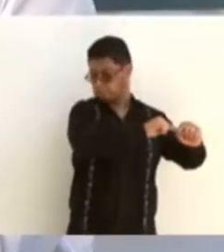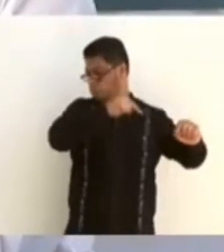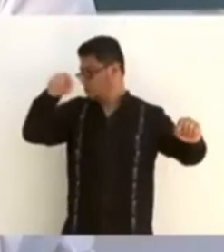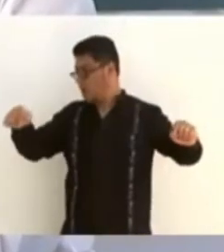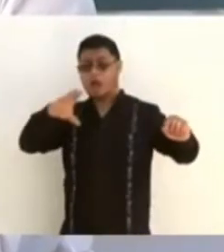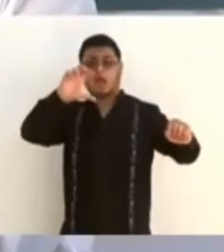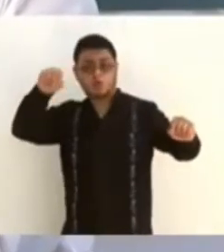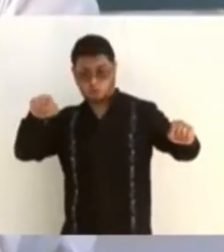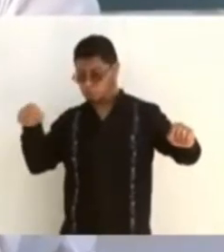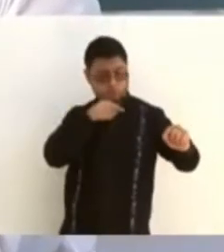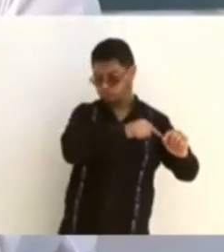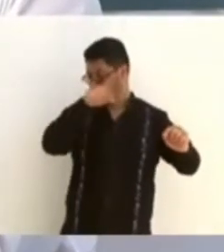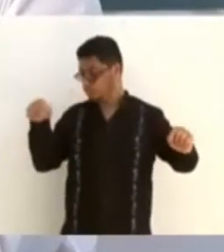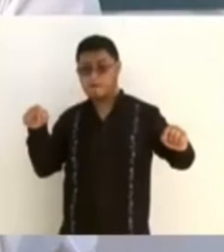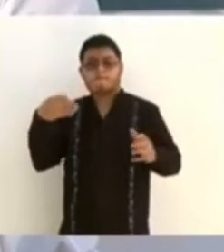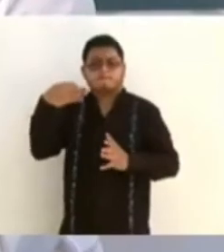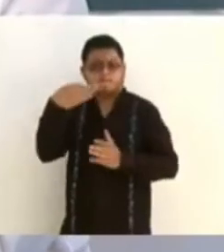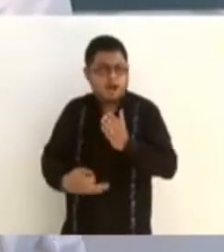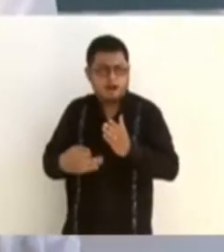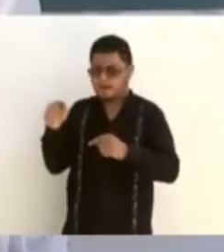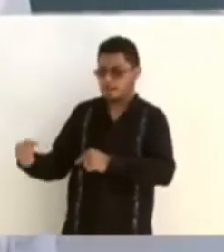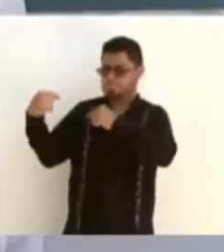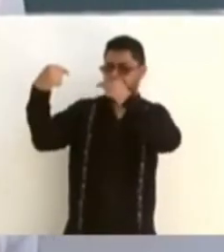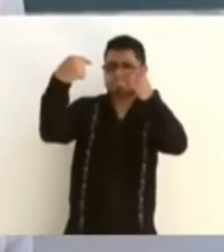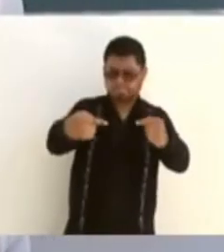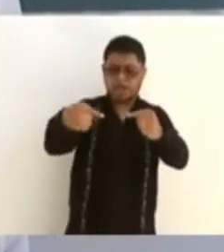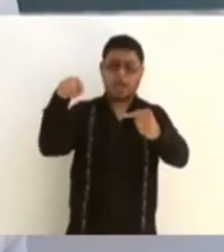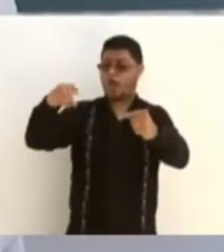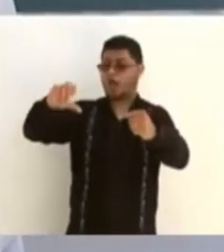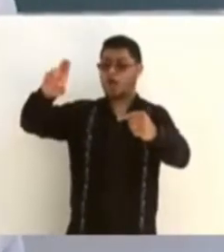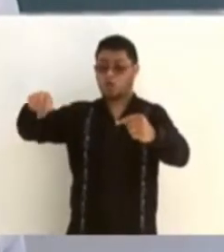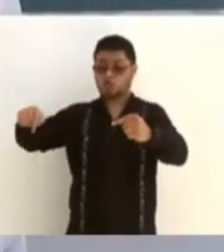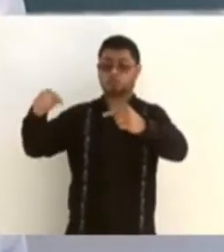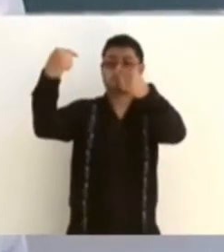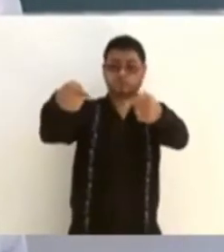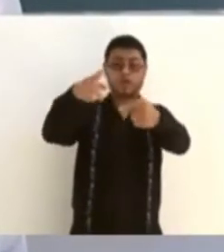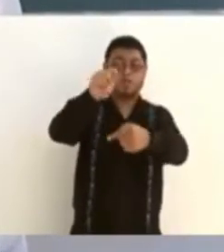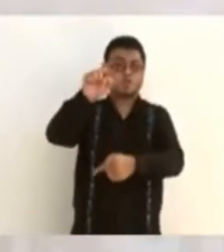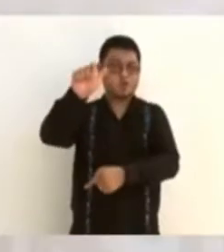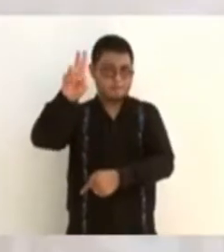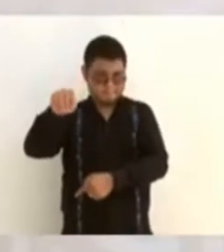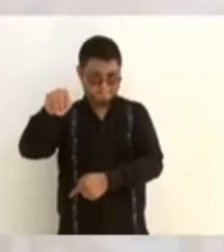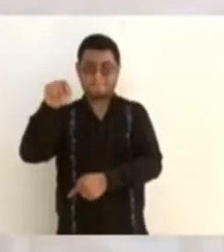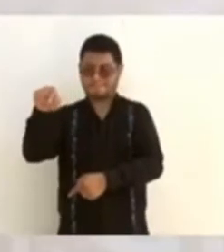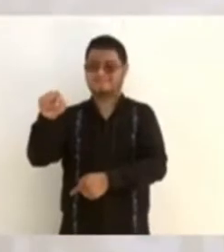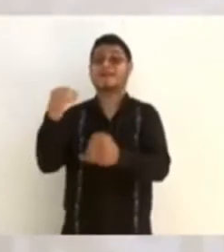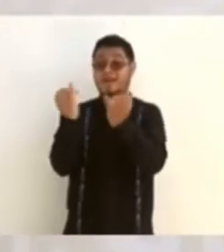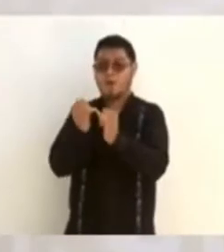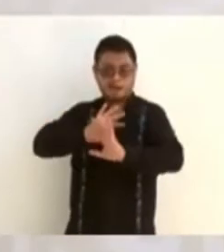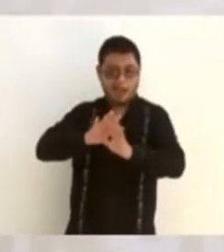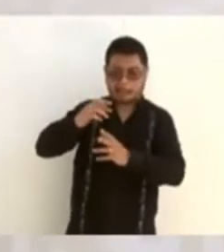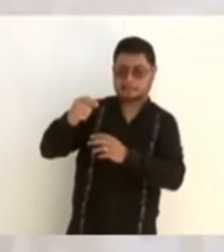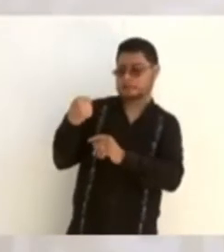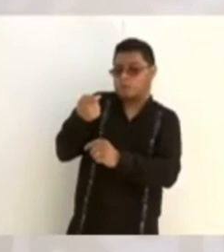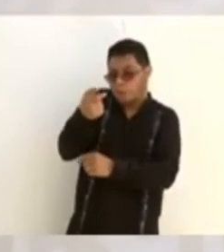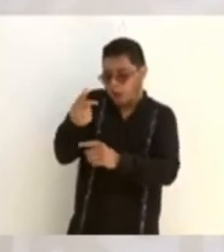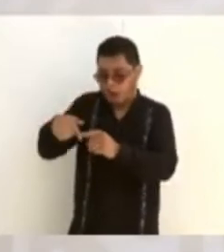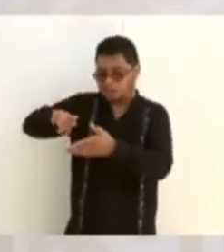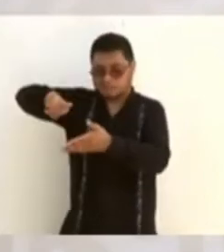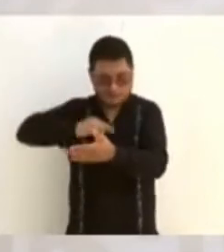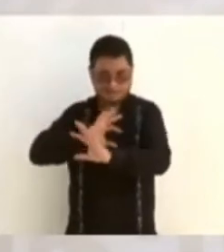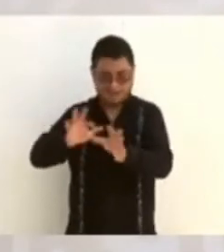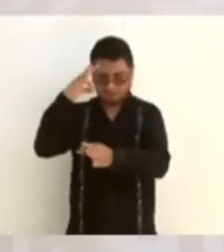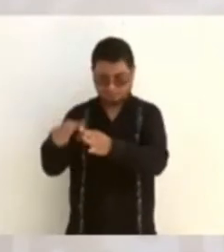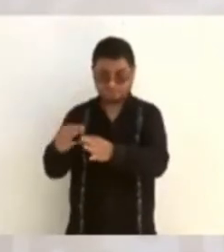Golfo. Está por definirse el tramo de Cancún a Tulum y ya está también resuelto el